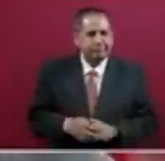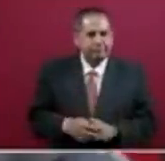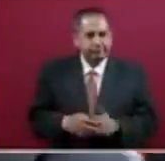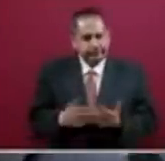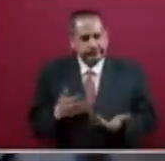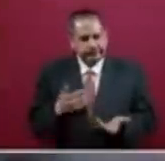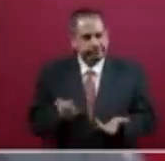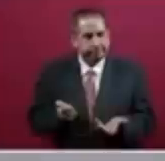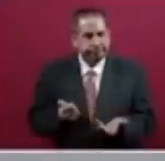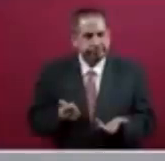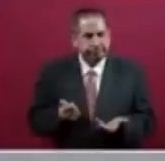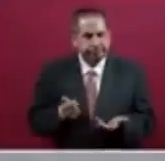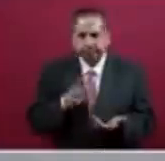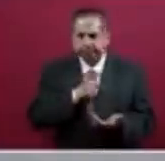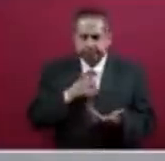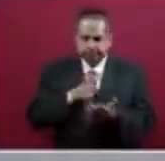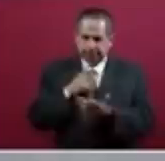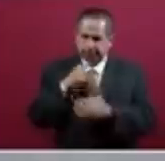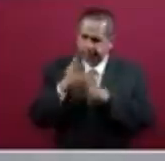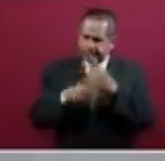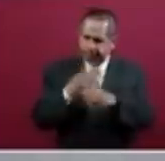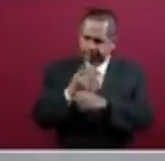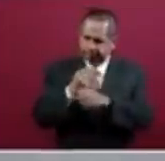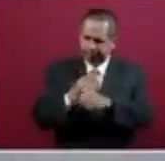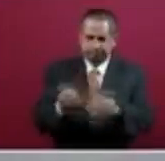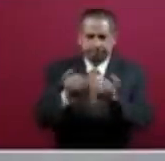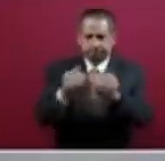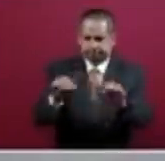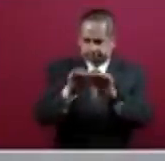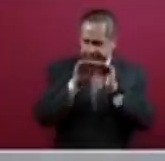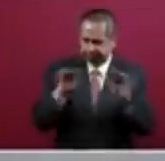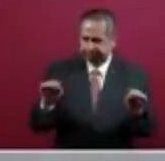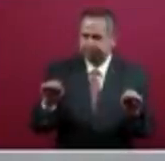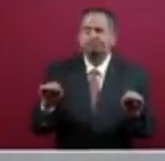Entonces, vamos a homologar